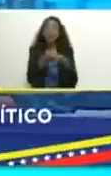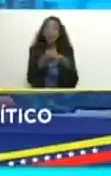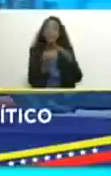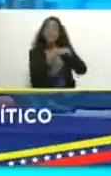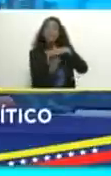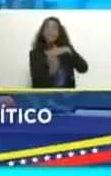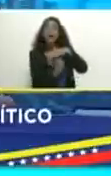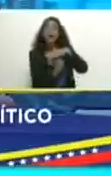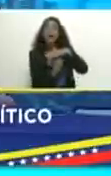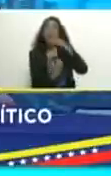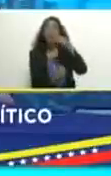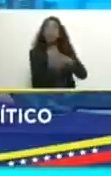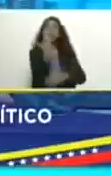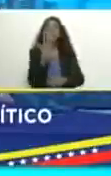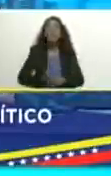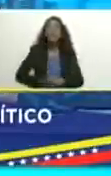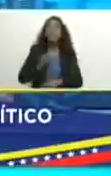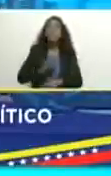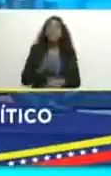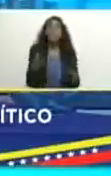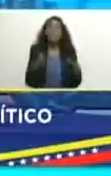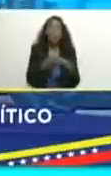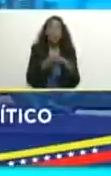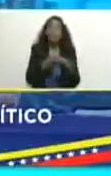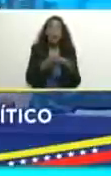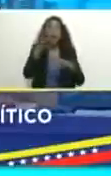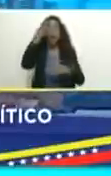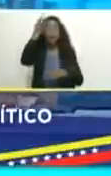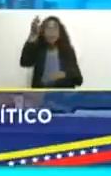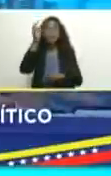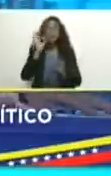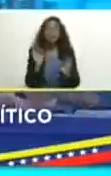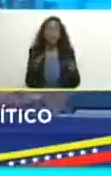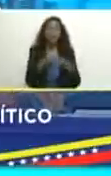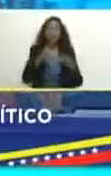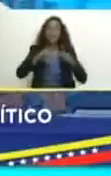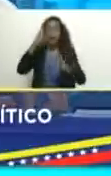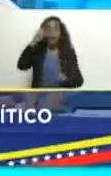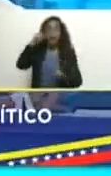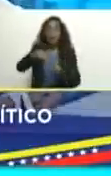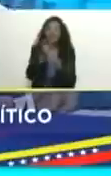un equipo fundamental, Consejo Especial de Paz,